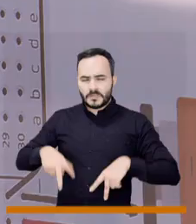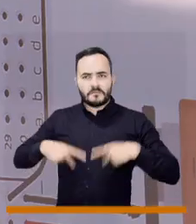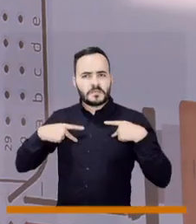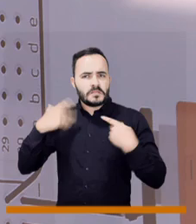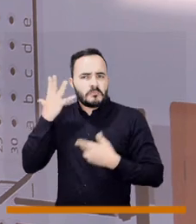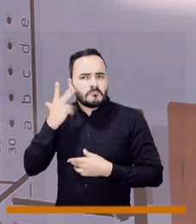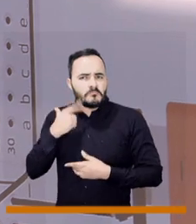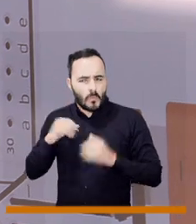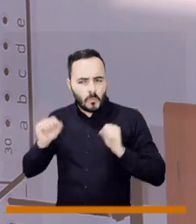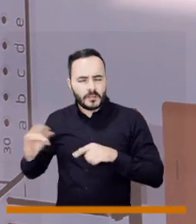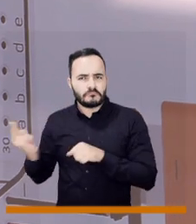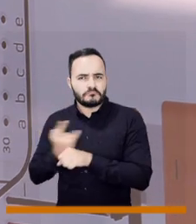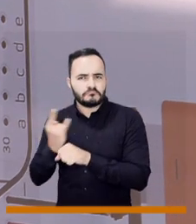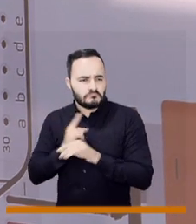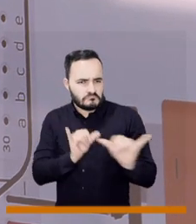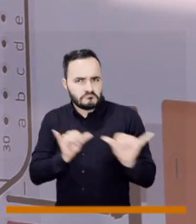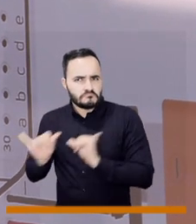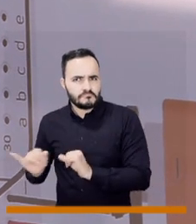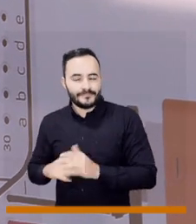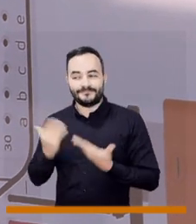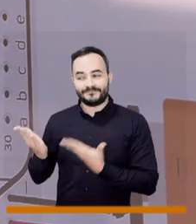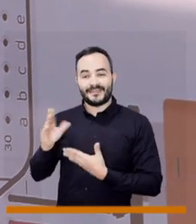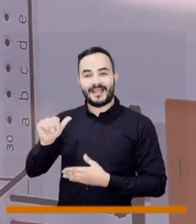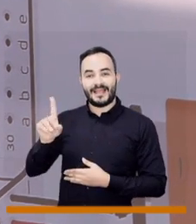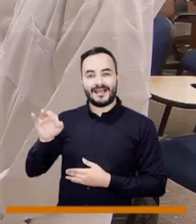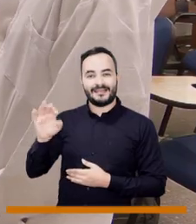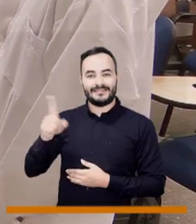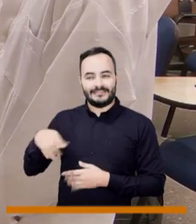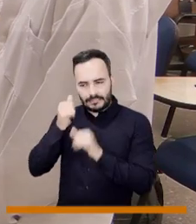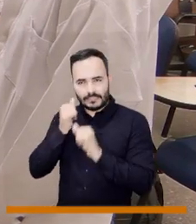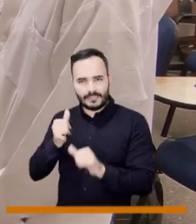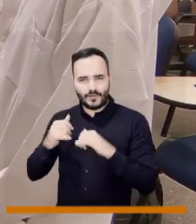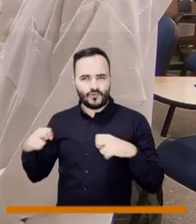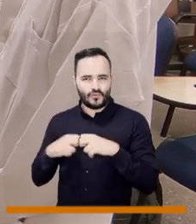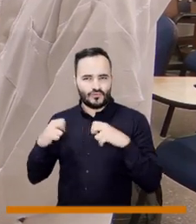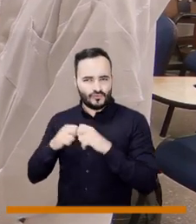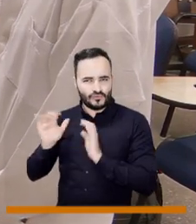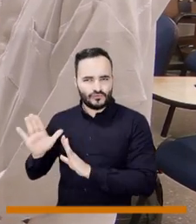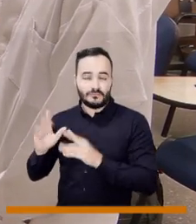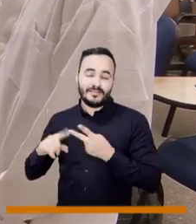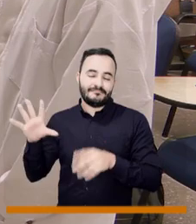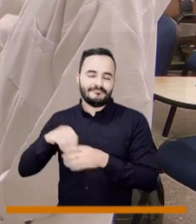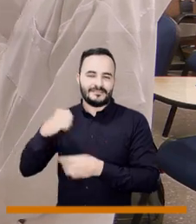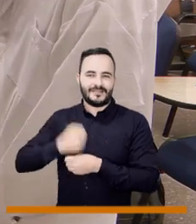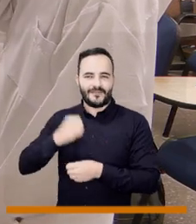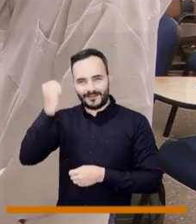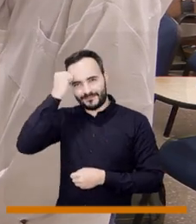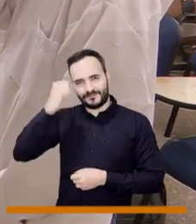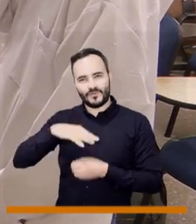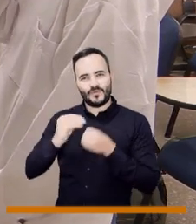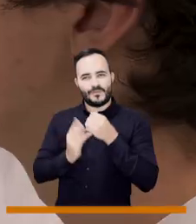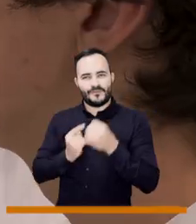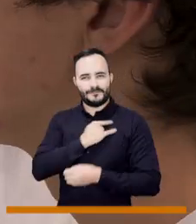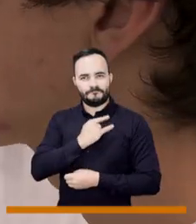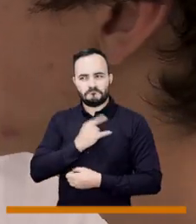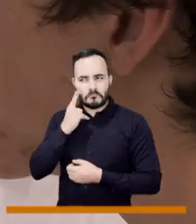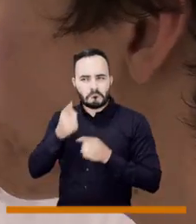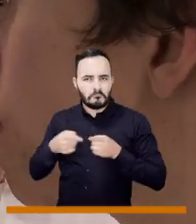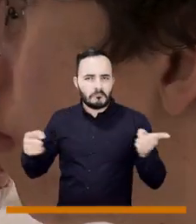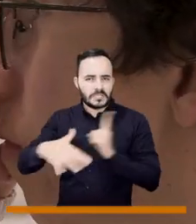Hoy estamos con Andrés Díez, ingeniero electricista y además aquí profesor de la UPB, que nos va a contar más qué pasa